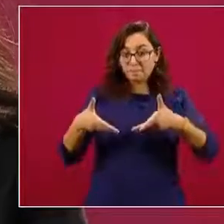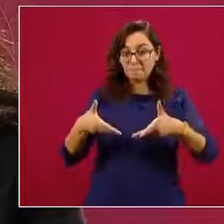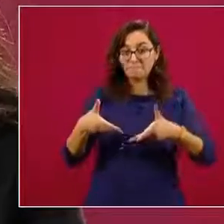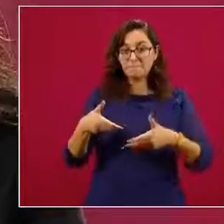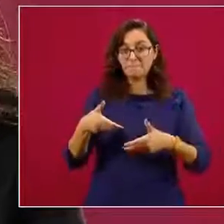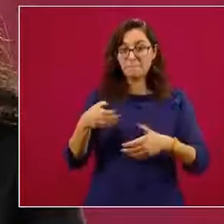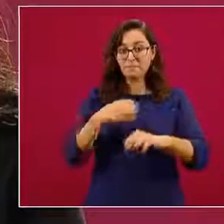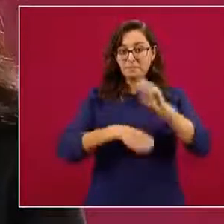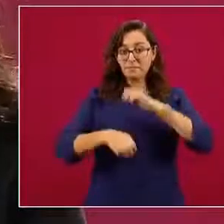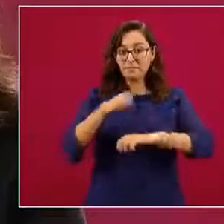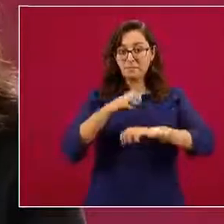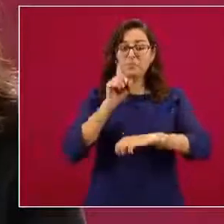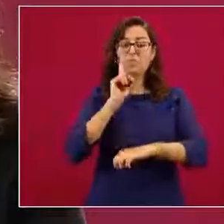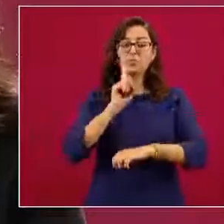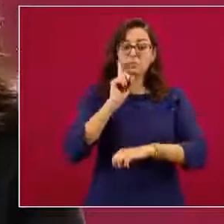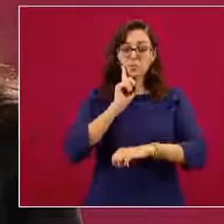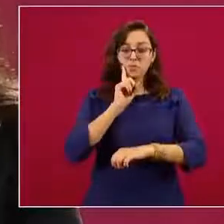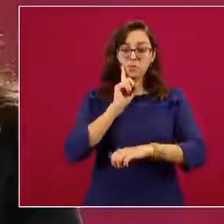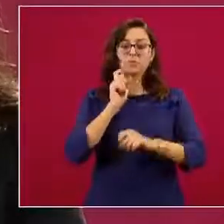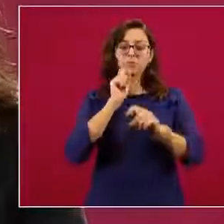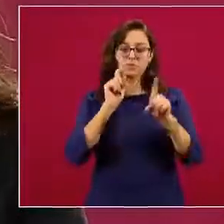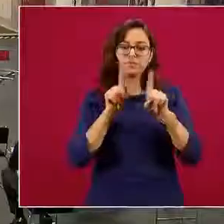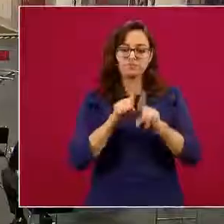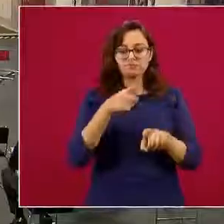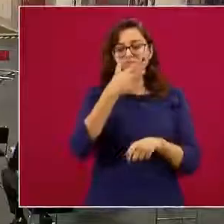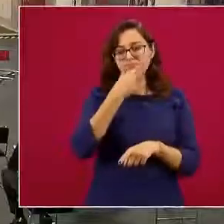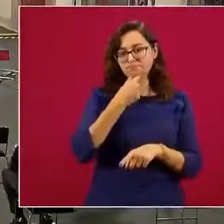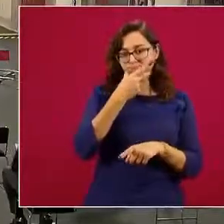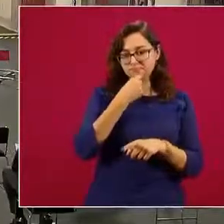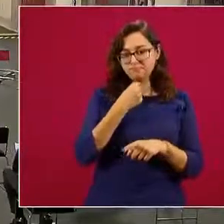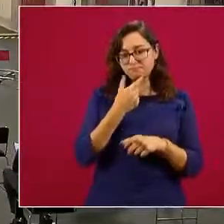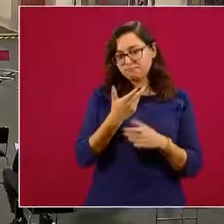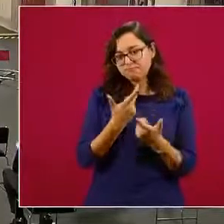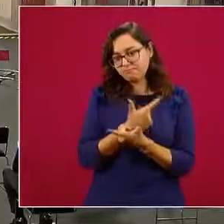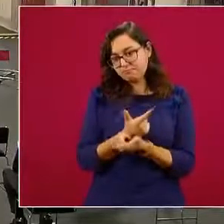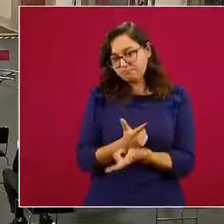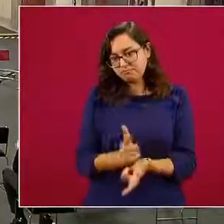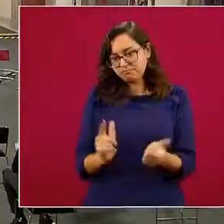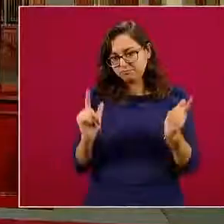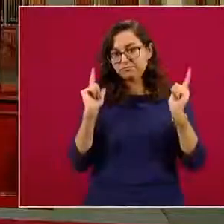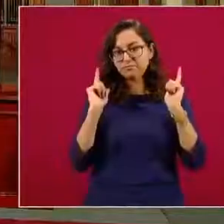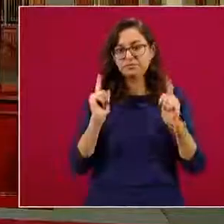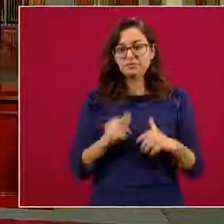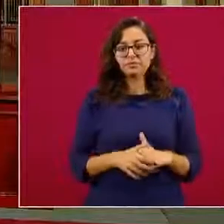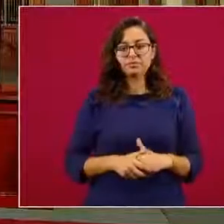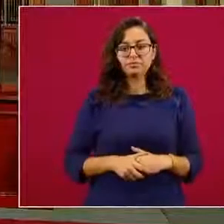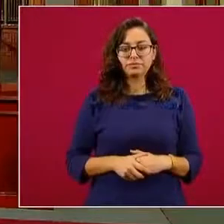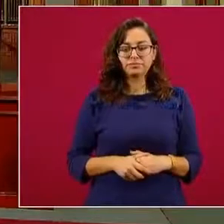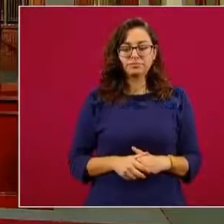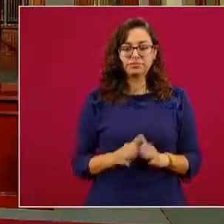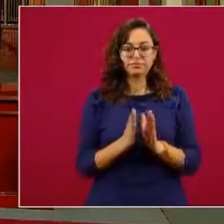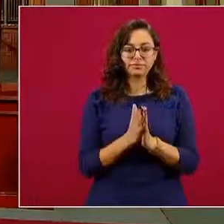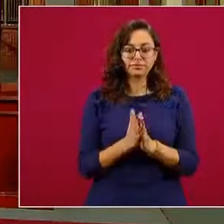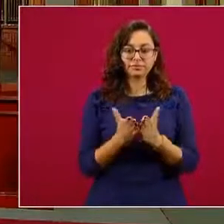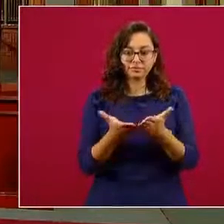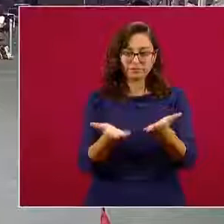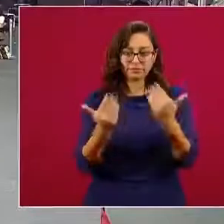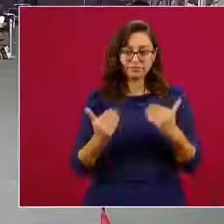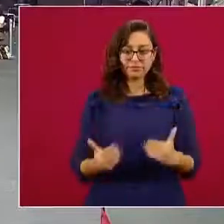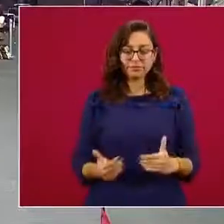solamente a empresas de mujeres, también de hombres, ¿no?, para no limitar la demanda de productos. Por favor, adelante,